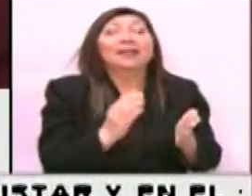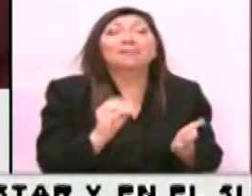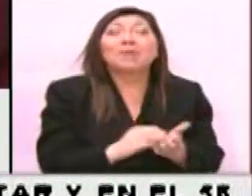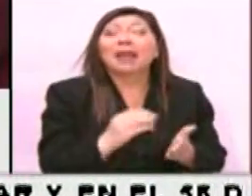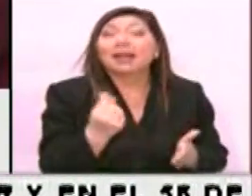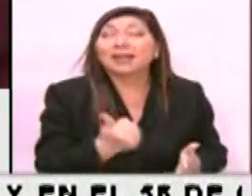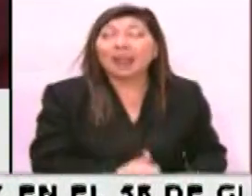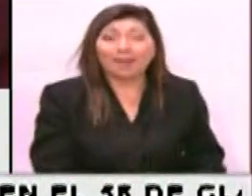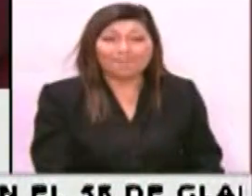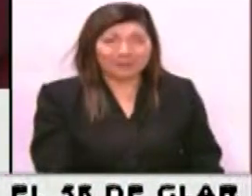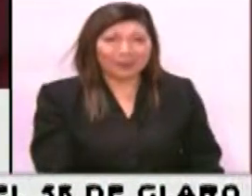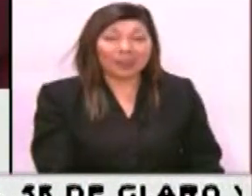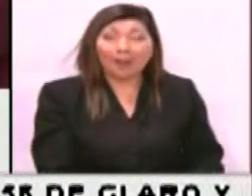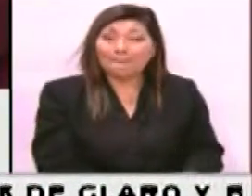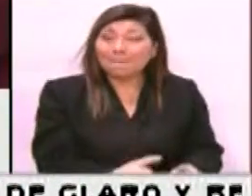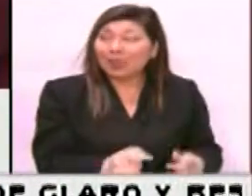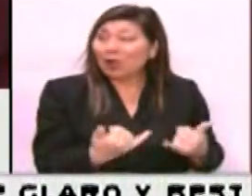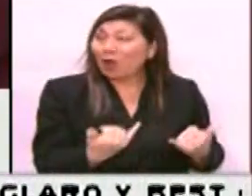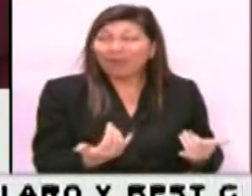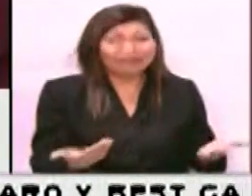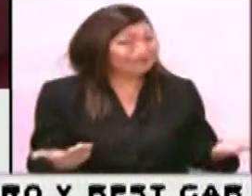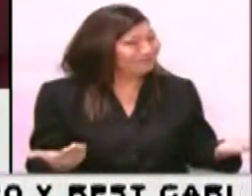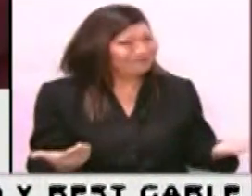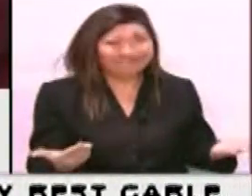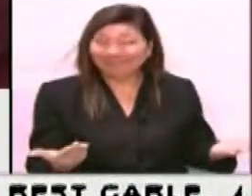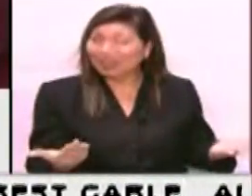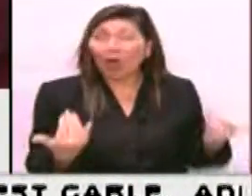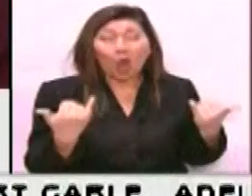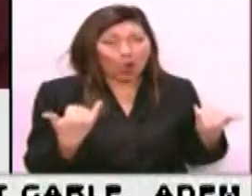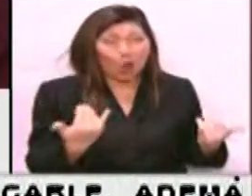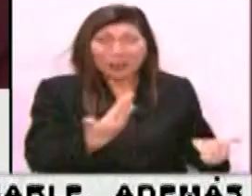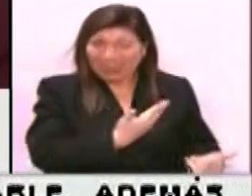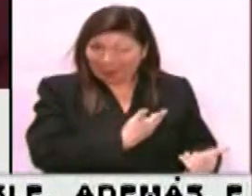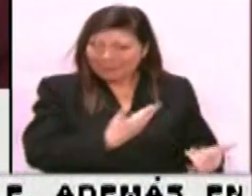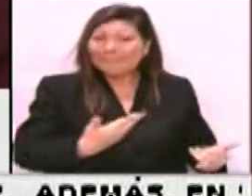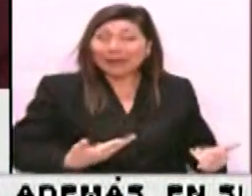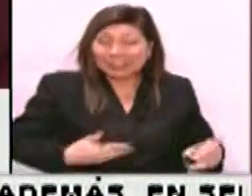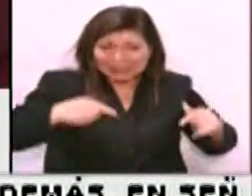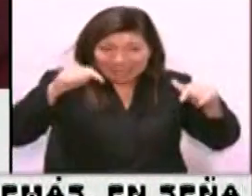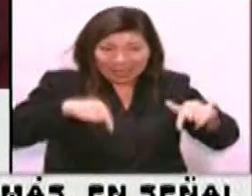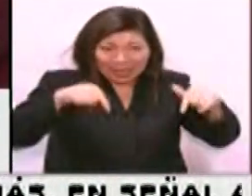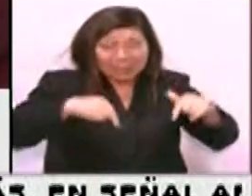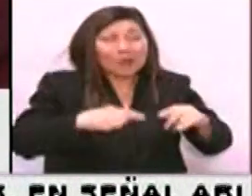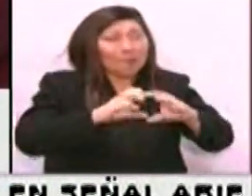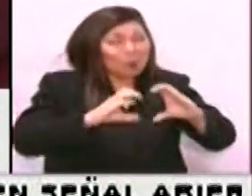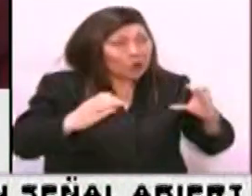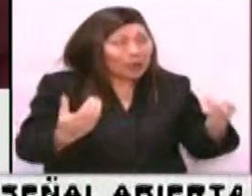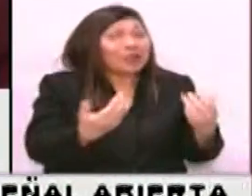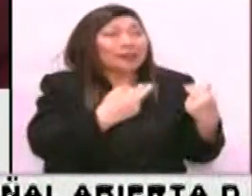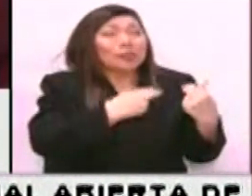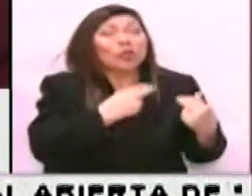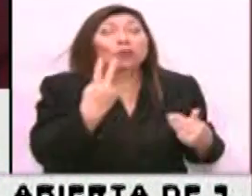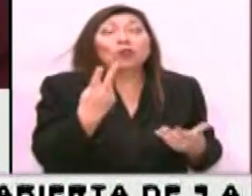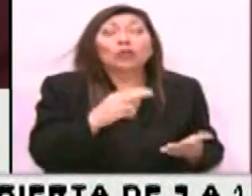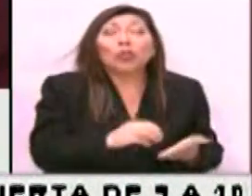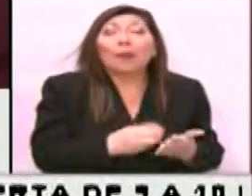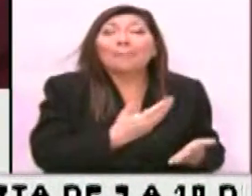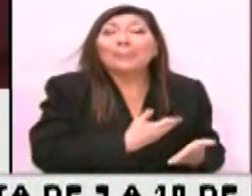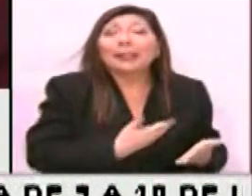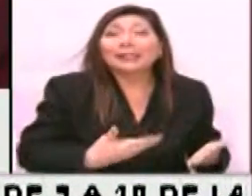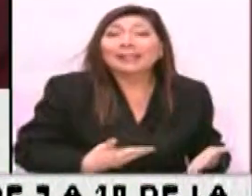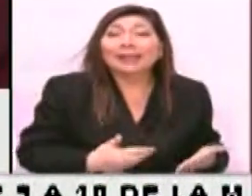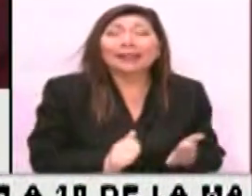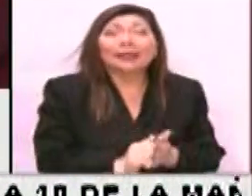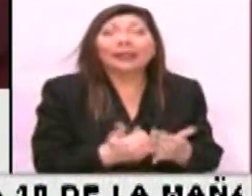inmediato, pero hoy día no pasa eso. Hoy día hay un presidente en ejercicio, hay un parlamento en funciones, hay dos vicepresidentes que